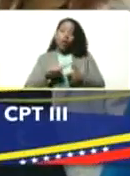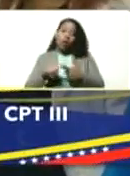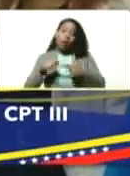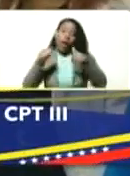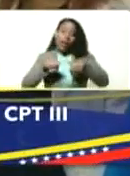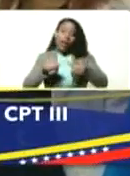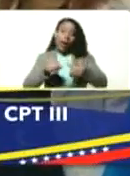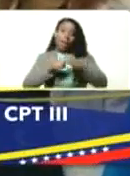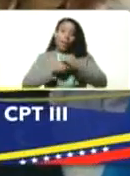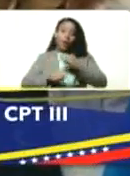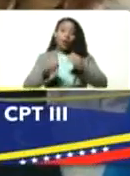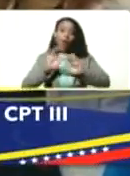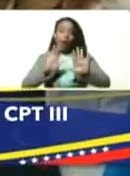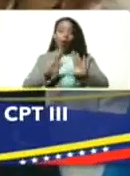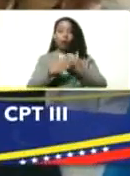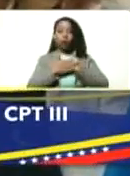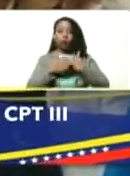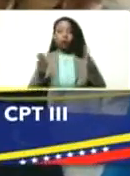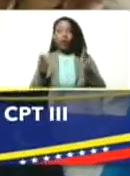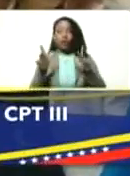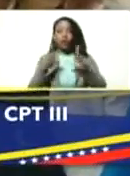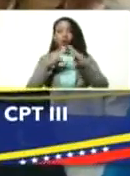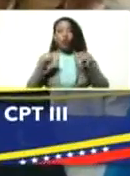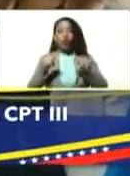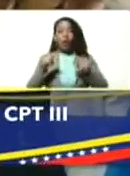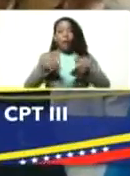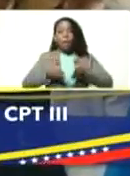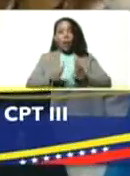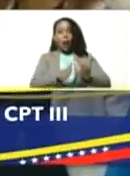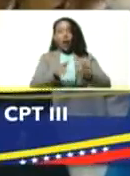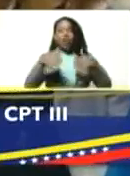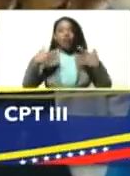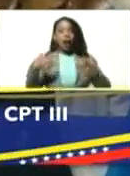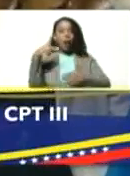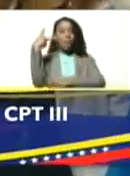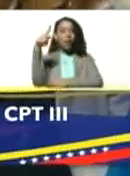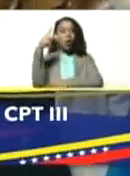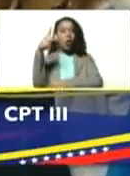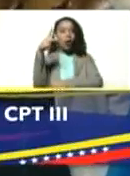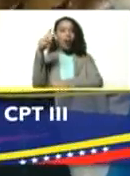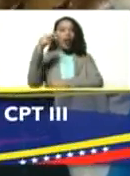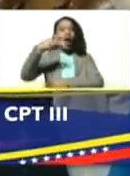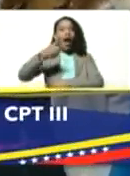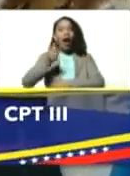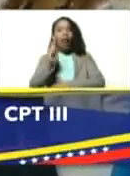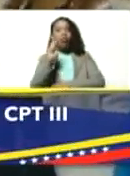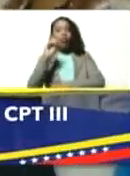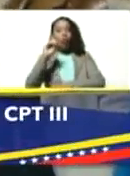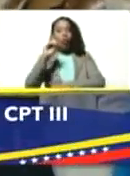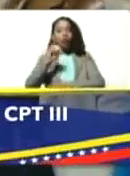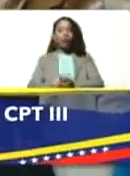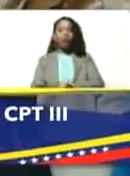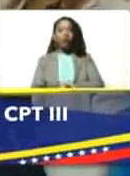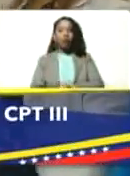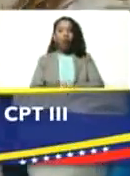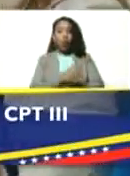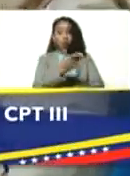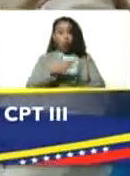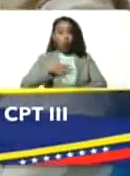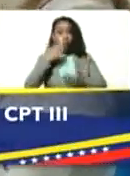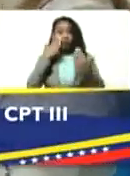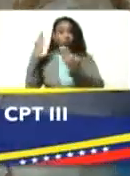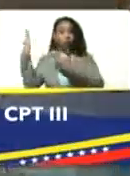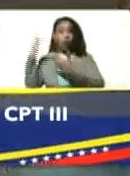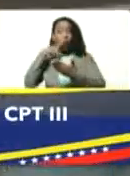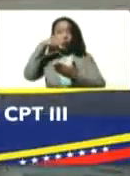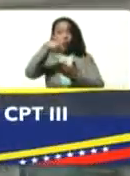sala de parto ya a disposición de todas las prenatales de la parroquia El Hato. Bueno, presidente, como puede ver, usted ha hecho